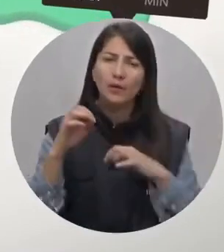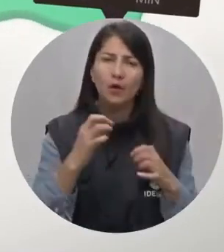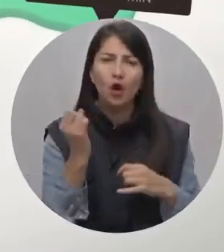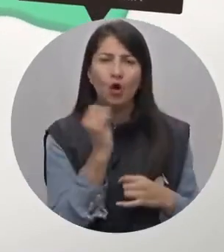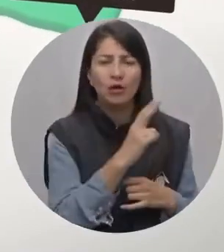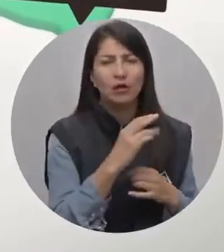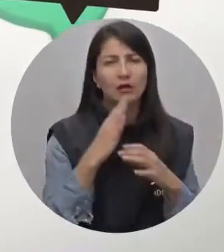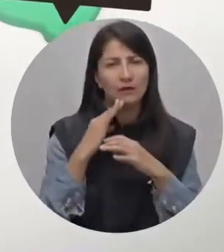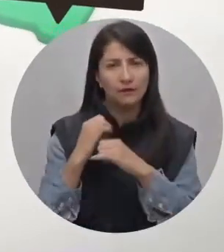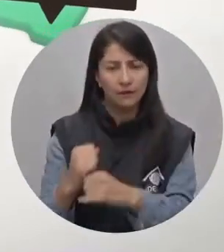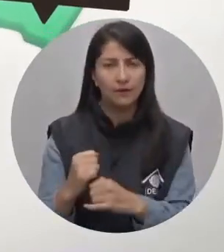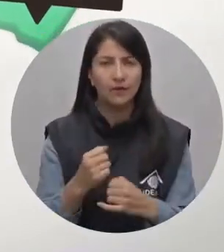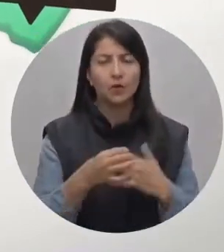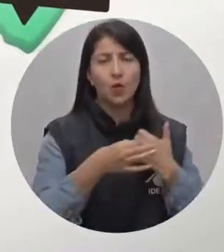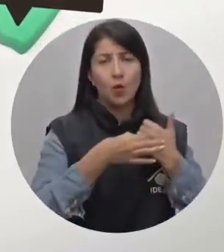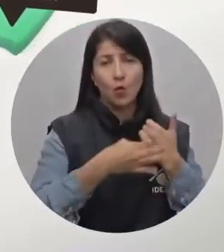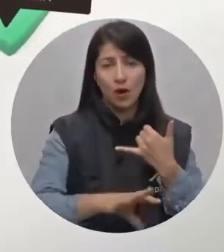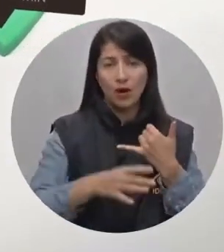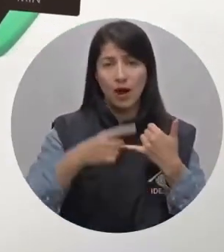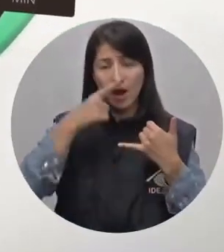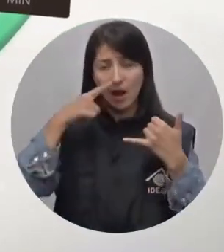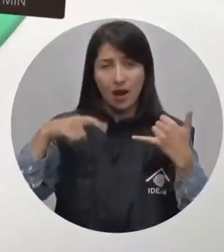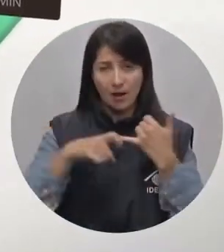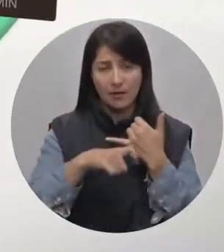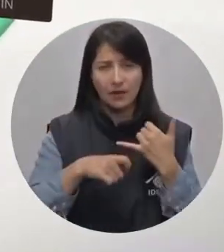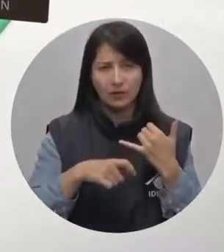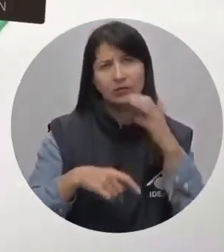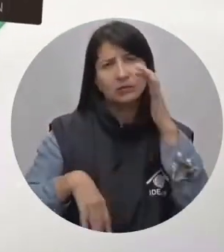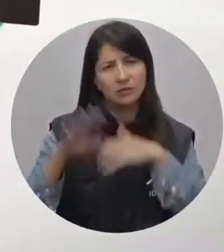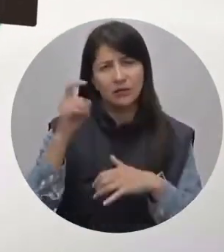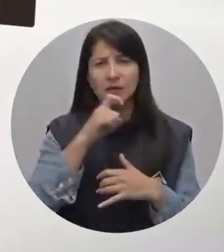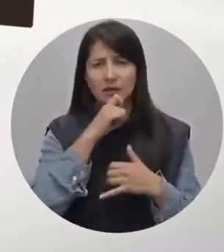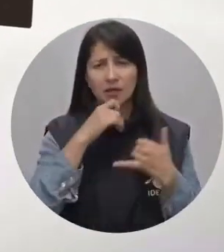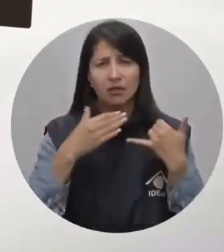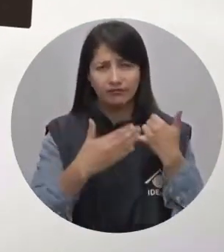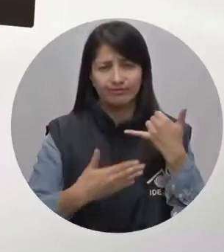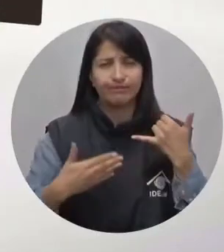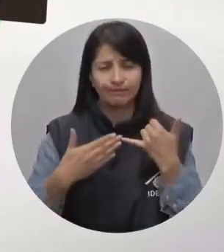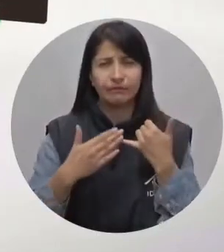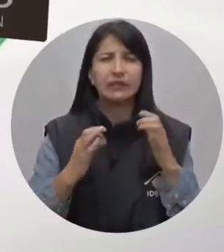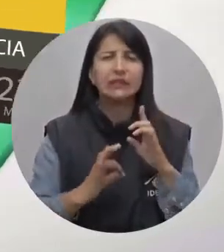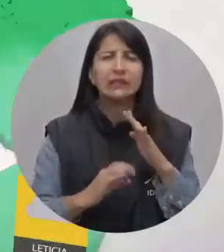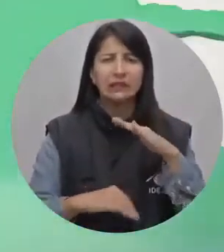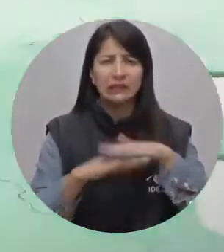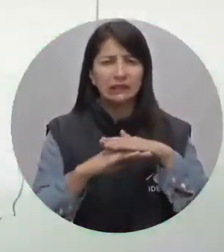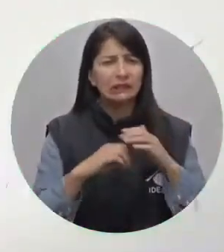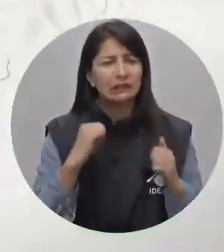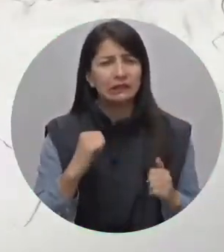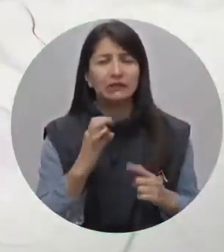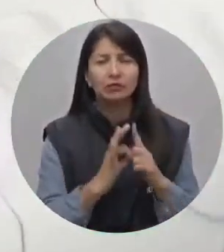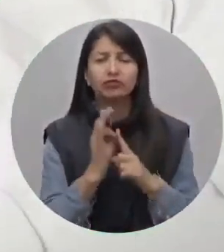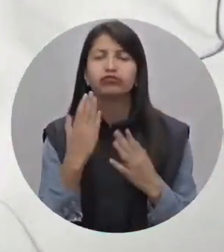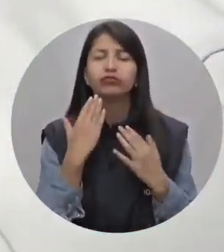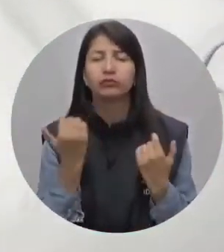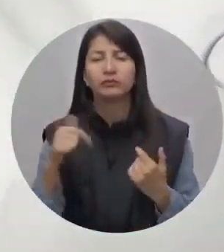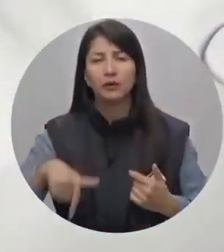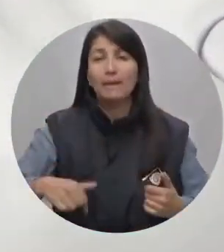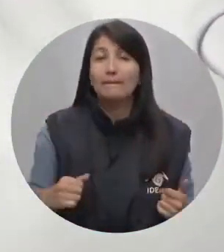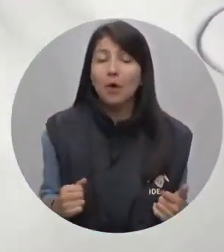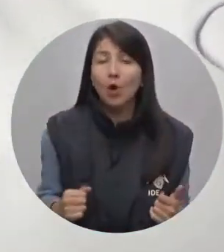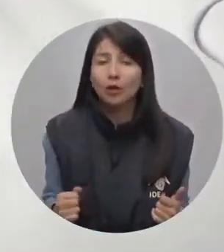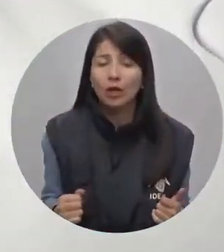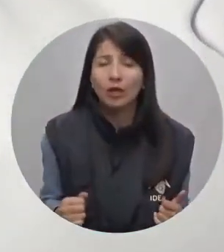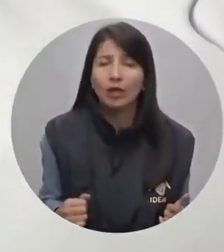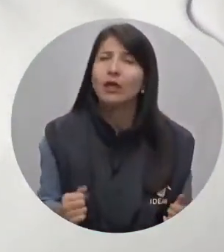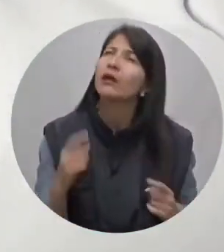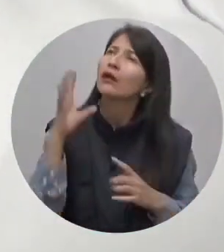Guainía, Baupés, el Trapecio Amazónico, Guaviare, Caquetá y Piedemonte de Putumayo. Para Bogotá, el IDEAM pronostica